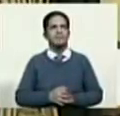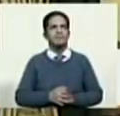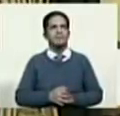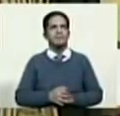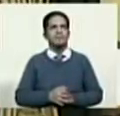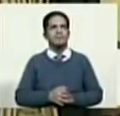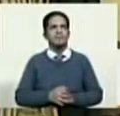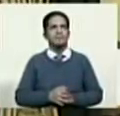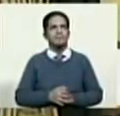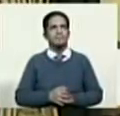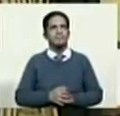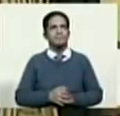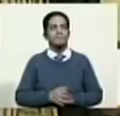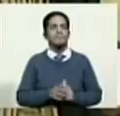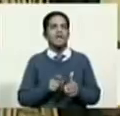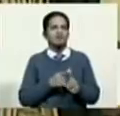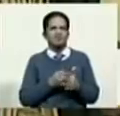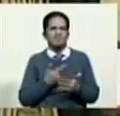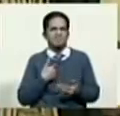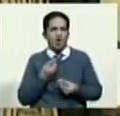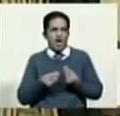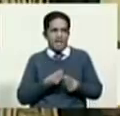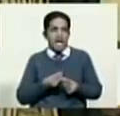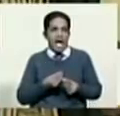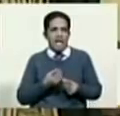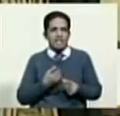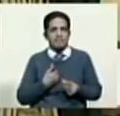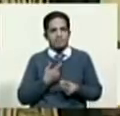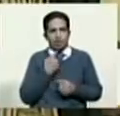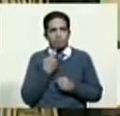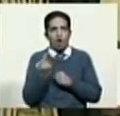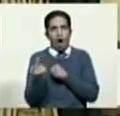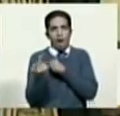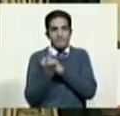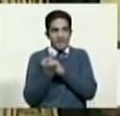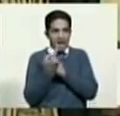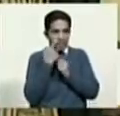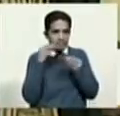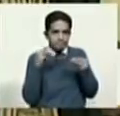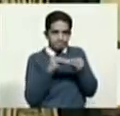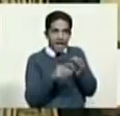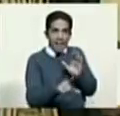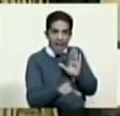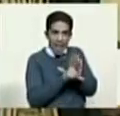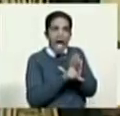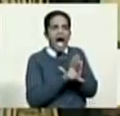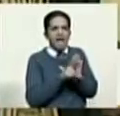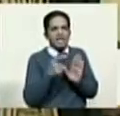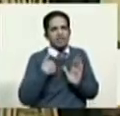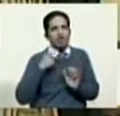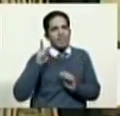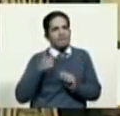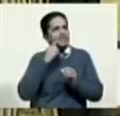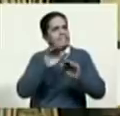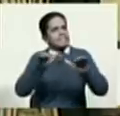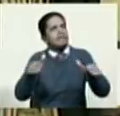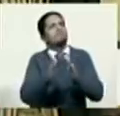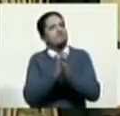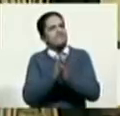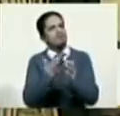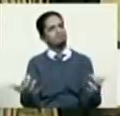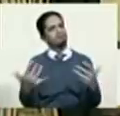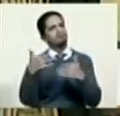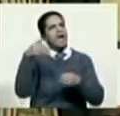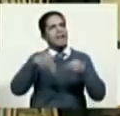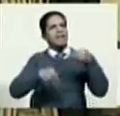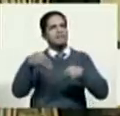2013. Y lo primero que hice fue convocar a elecciones. Era mi obligación constitucional. Ellos dicen que no, que se van a